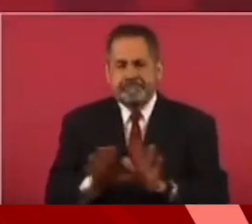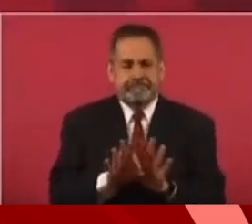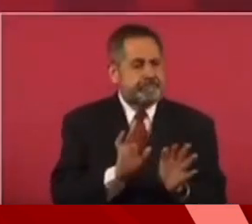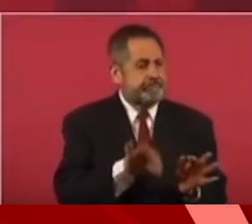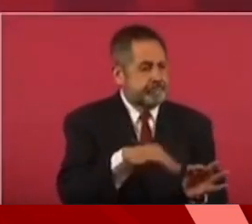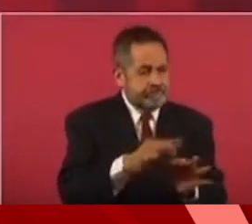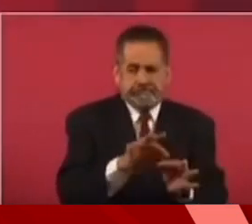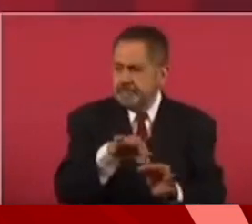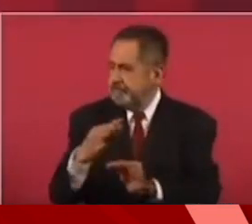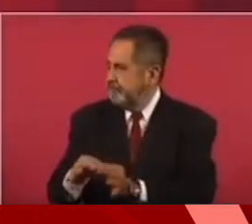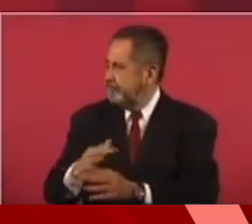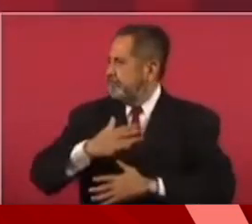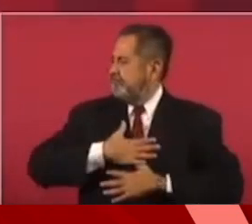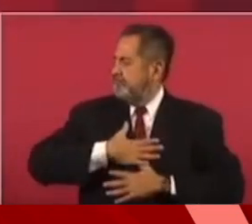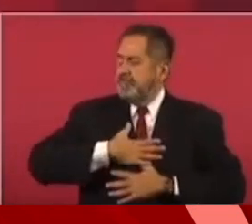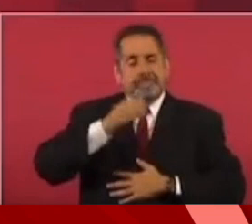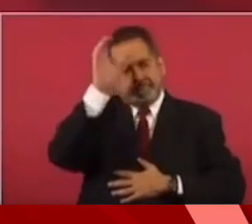ir con mi conciencia tranquila